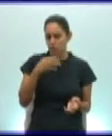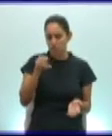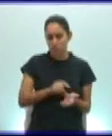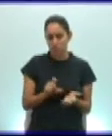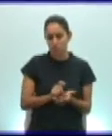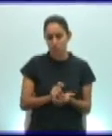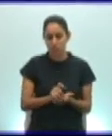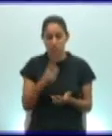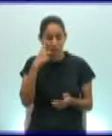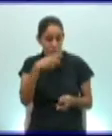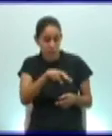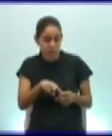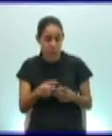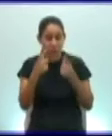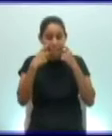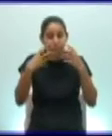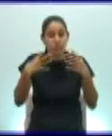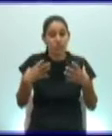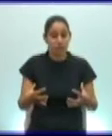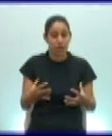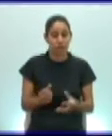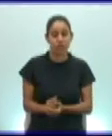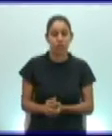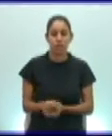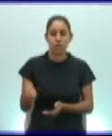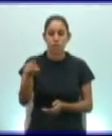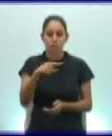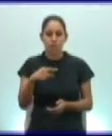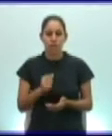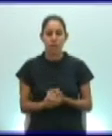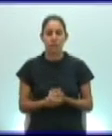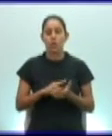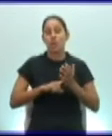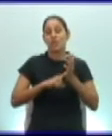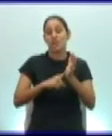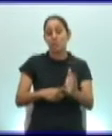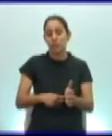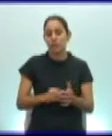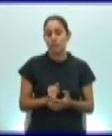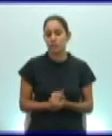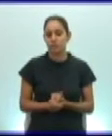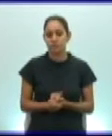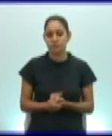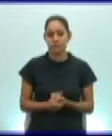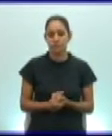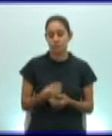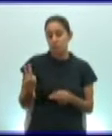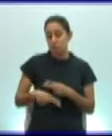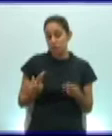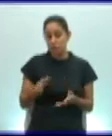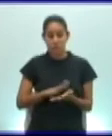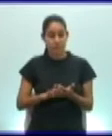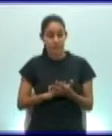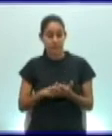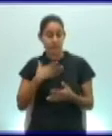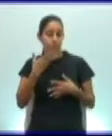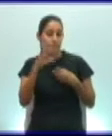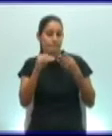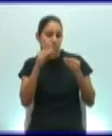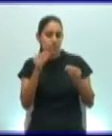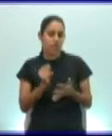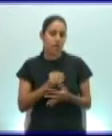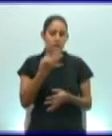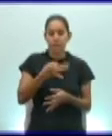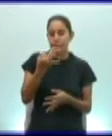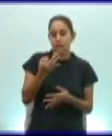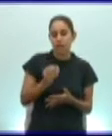el objetivo fundamental de todo esto? Que ustedes los demuestren, porque no hacemos nada con mencionarlo y mencionarlos.